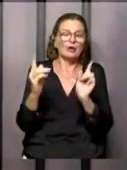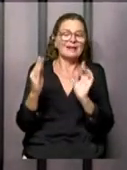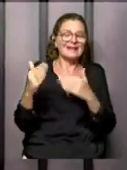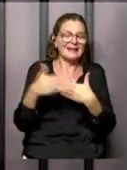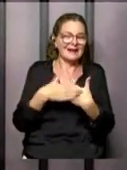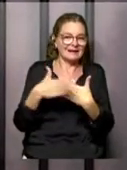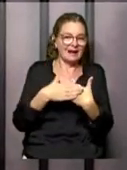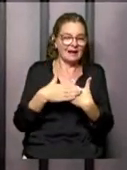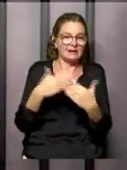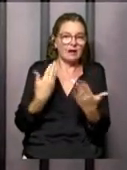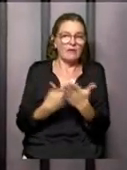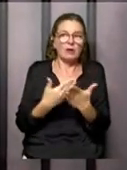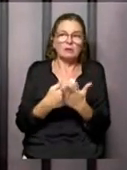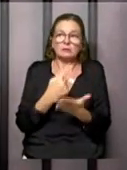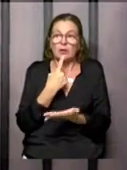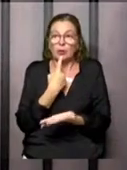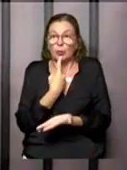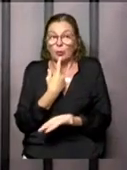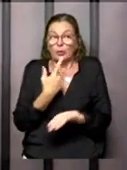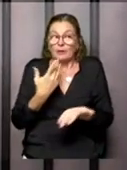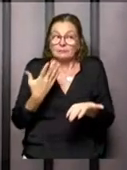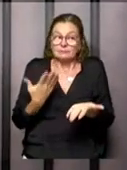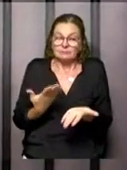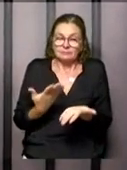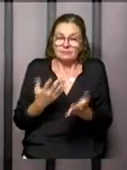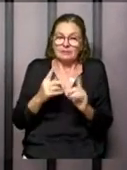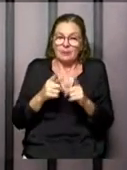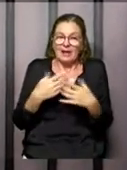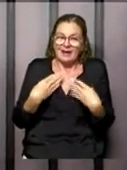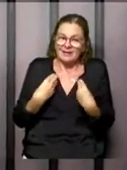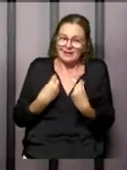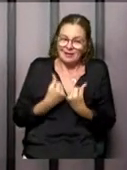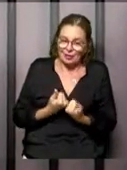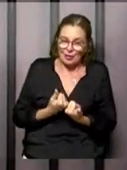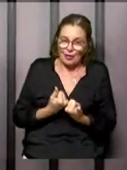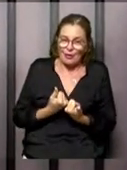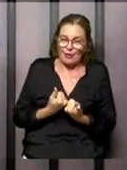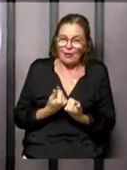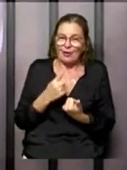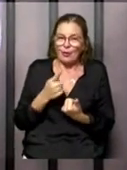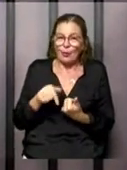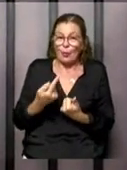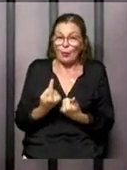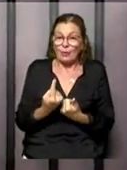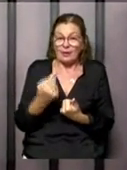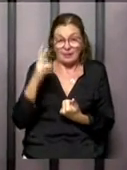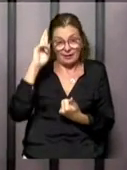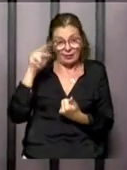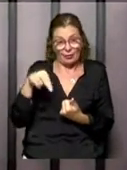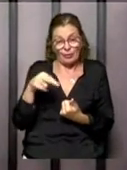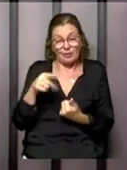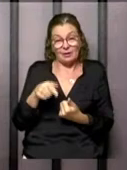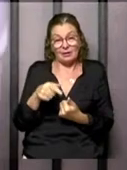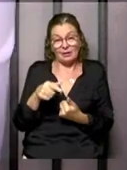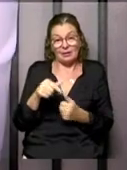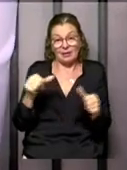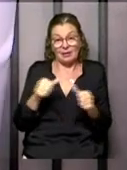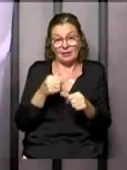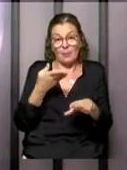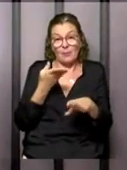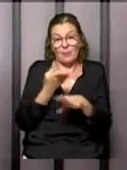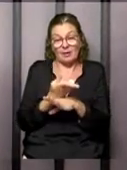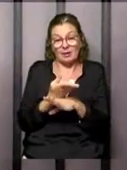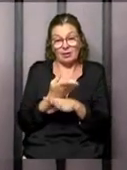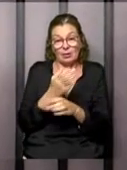La falta de certeza que sintió Martina es, entre otras cosas, una de las razones de las que llevó a tomar la decisión de hacer su reclamo en